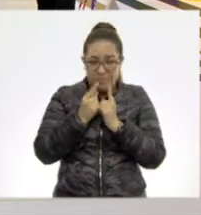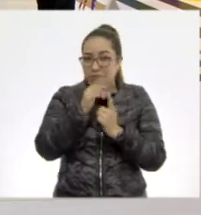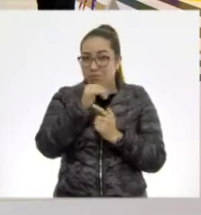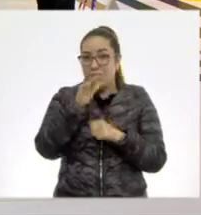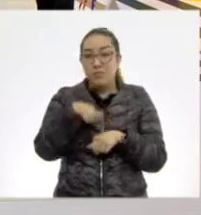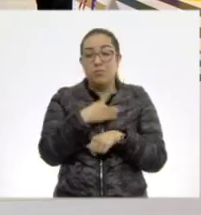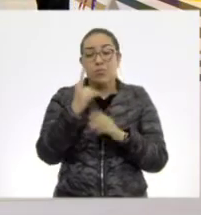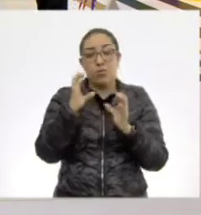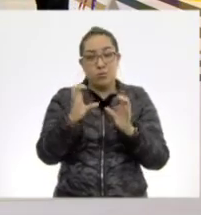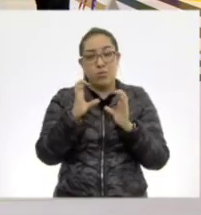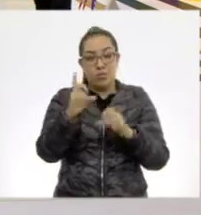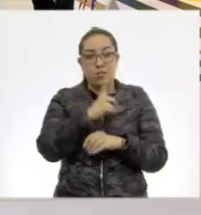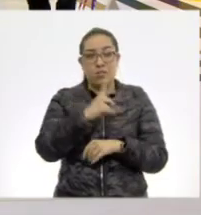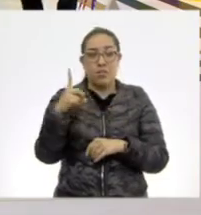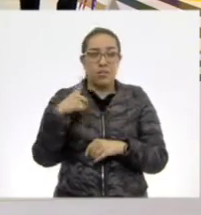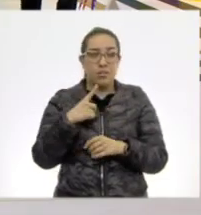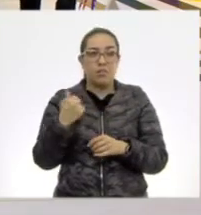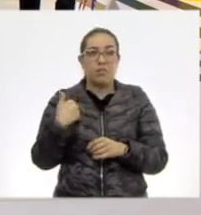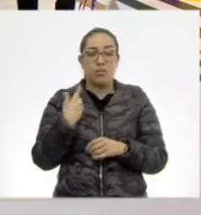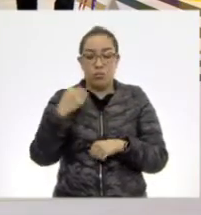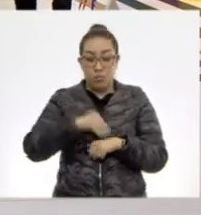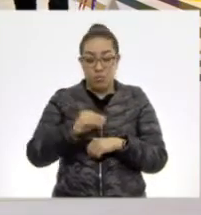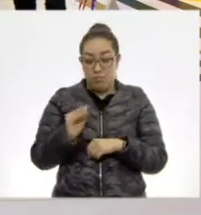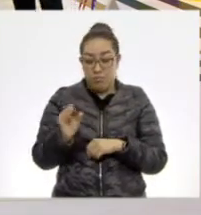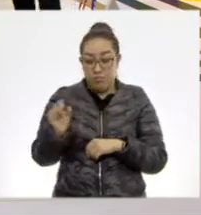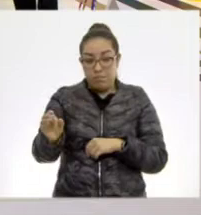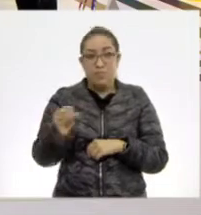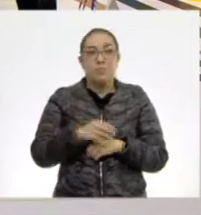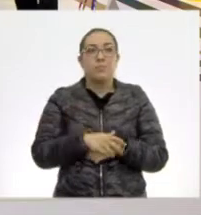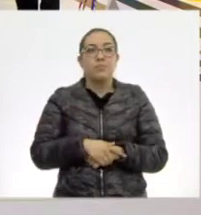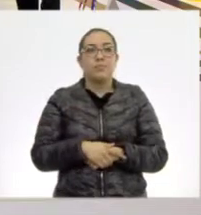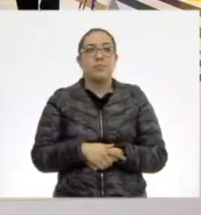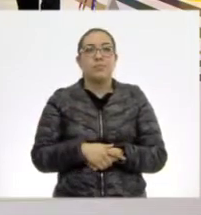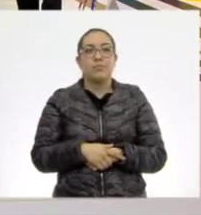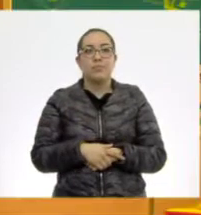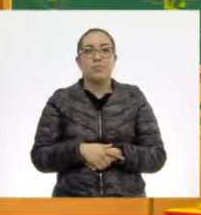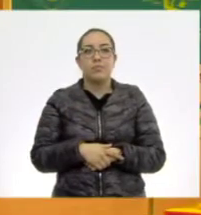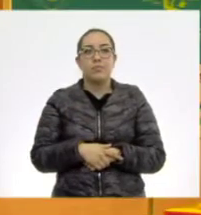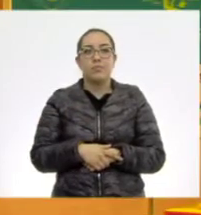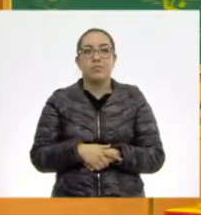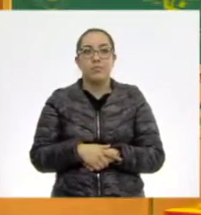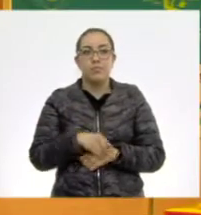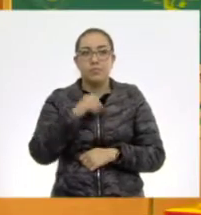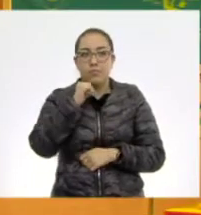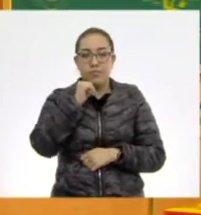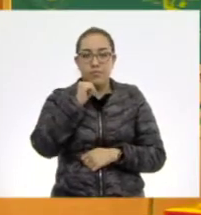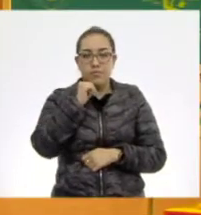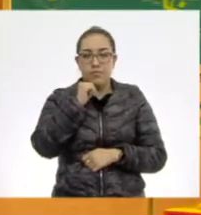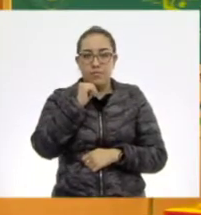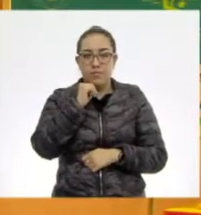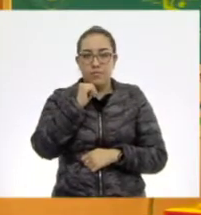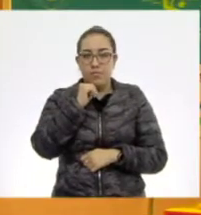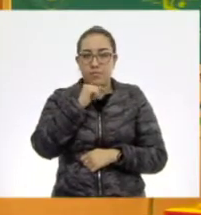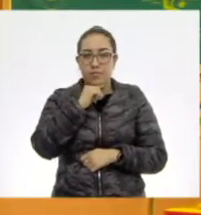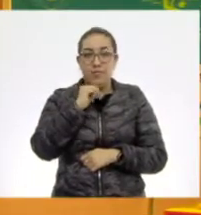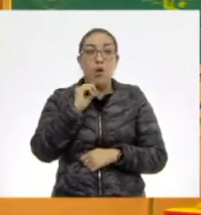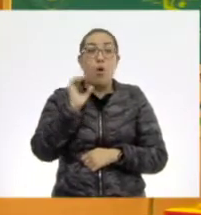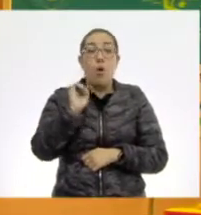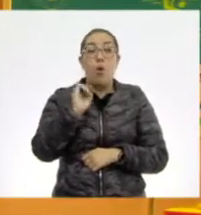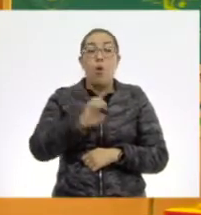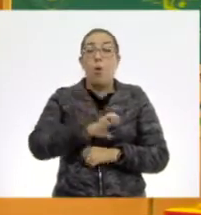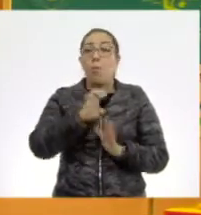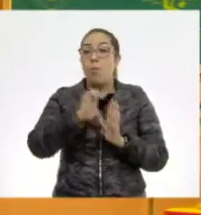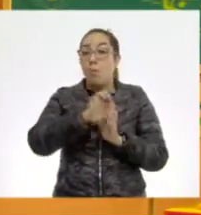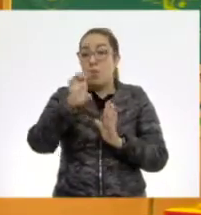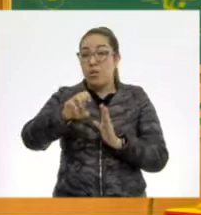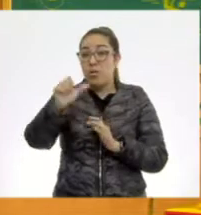Entonces, lo voy a dejar por aquí. ¿Qué tal cuando llegan a entregarle algo a papá o a mamá? A alguien